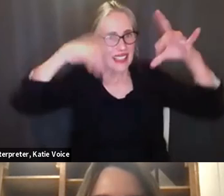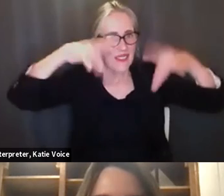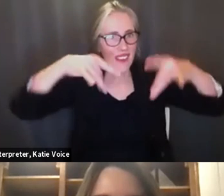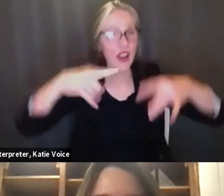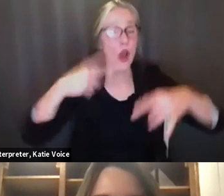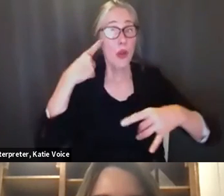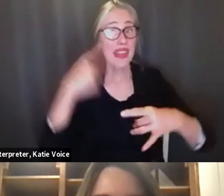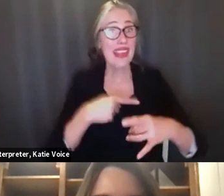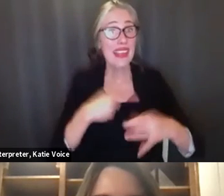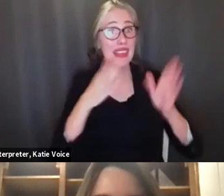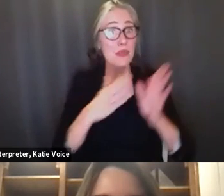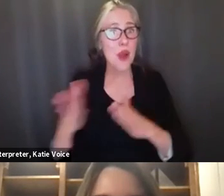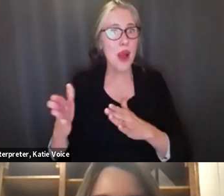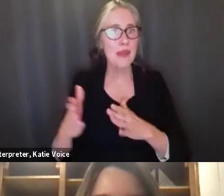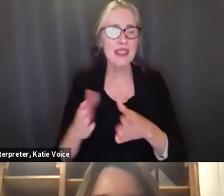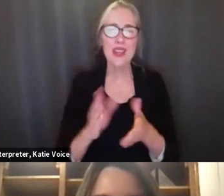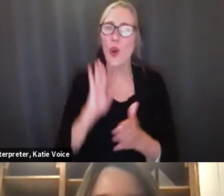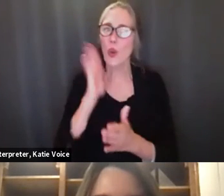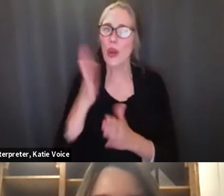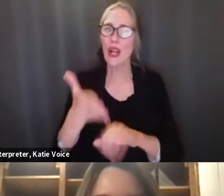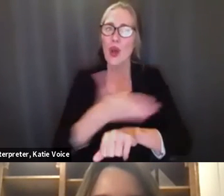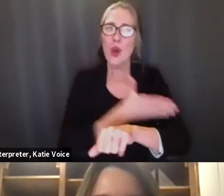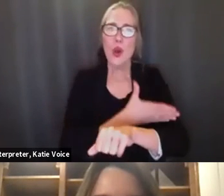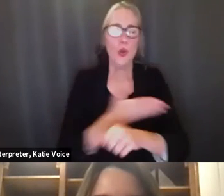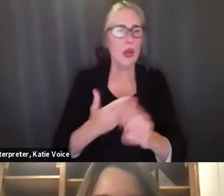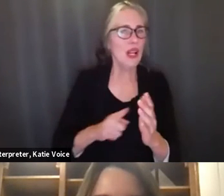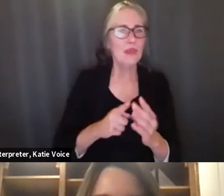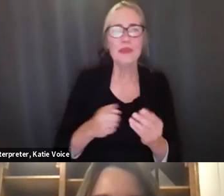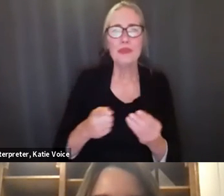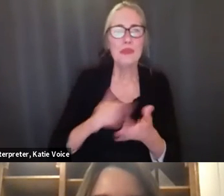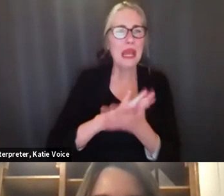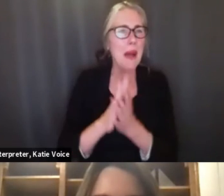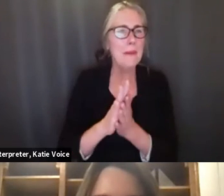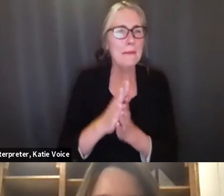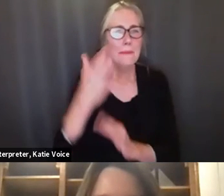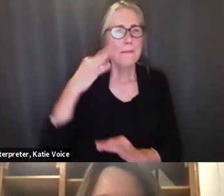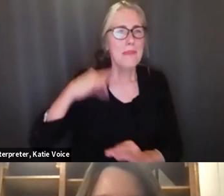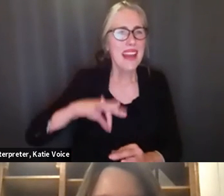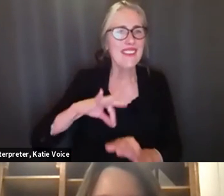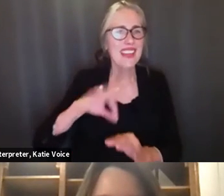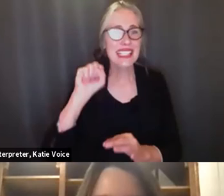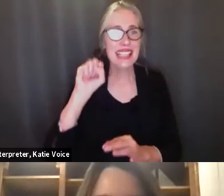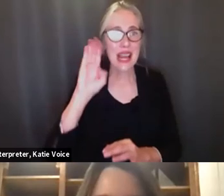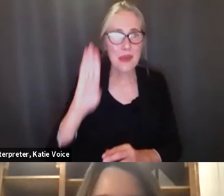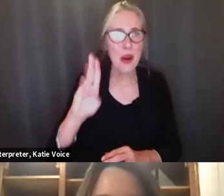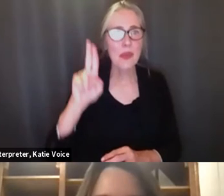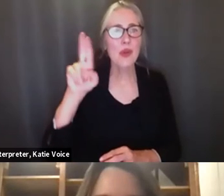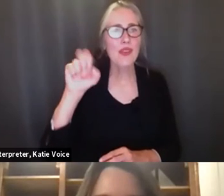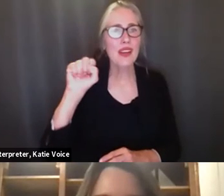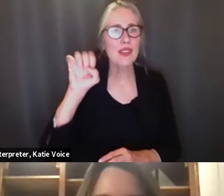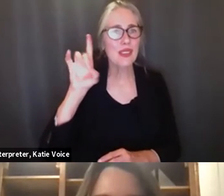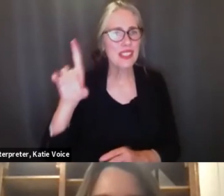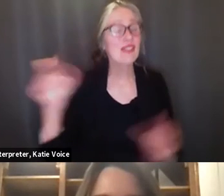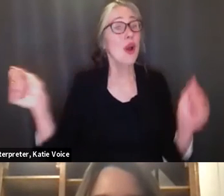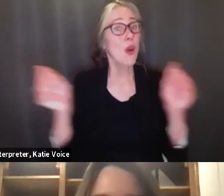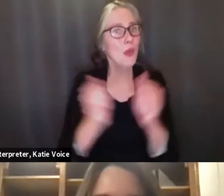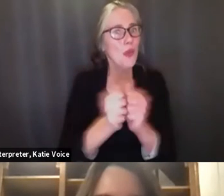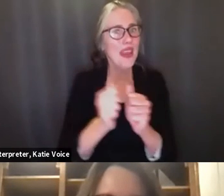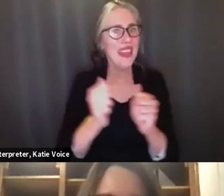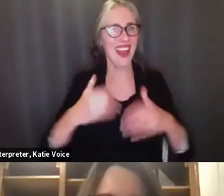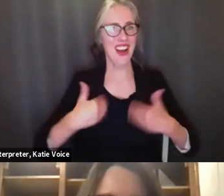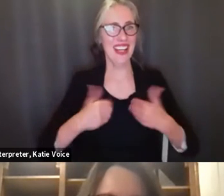integral va a crecer en Santa Bárbara y va a beneficiar a nuestros estudiantes. Y me gustaría